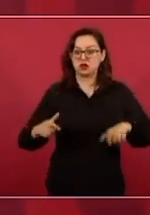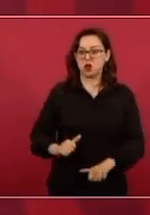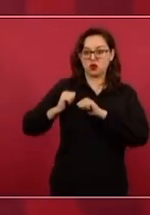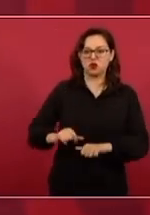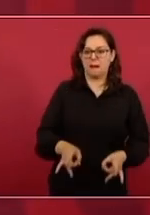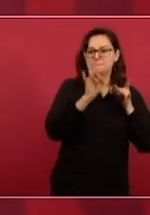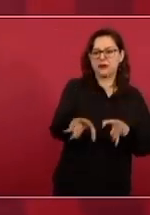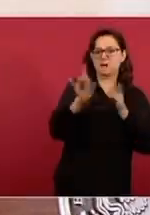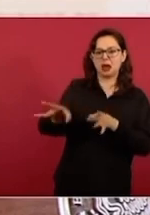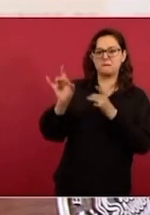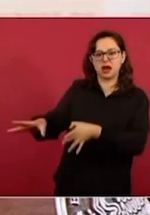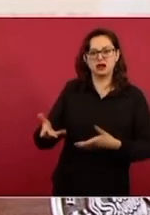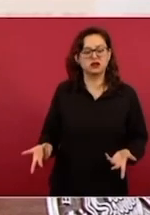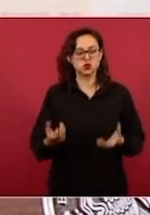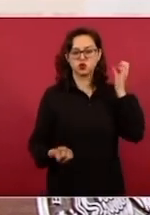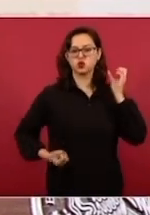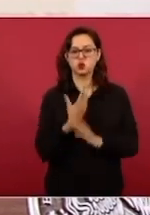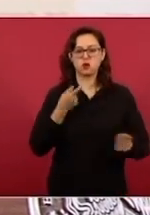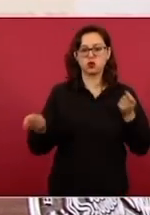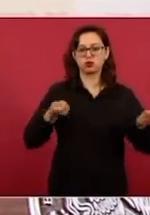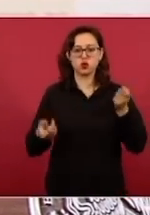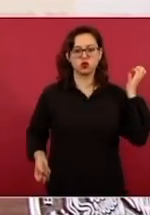dominar son los magos imperios